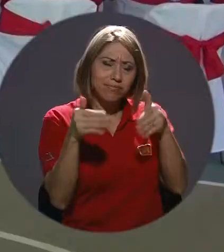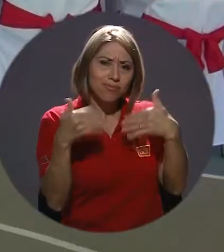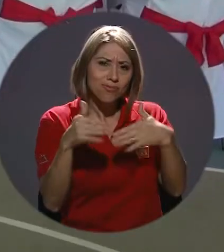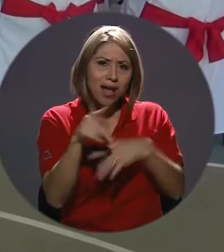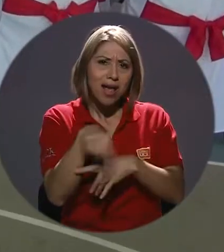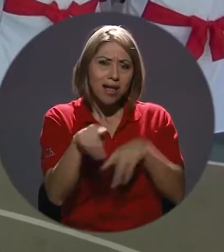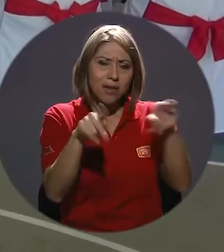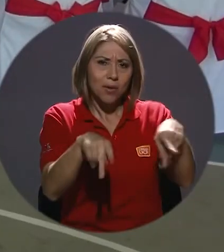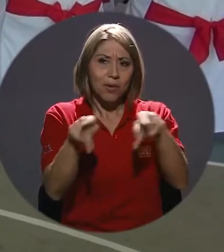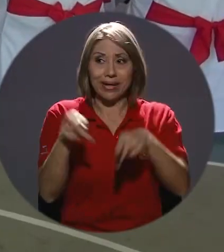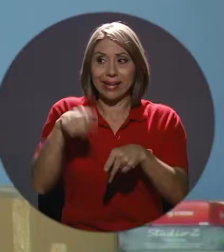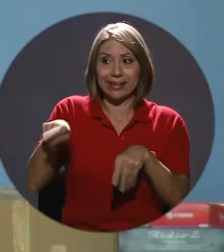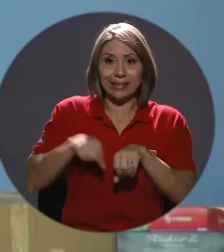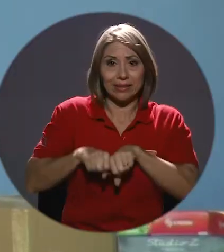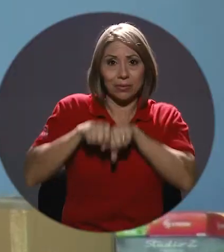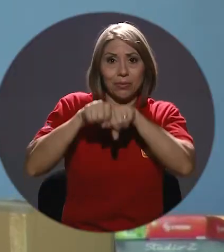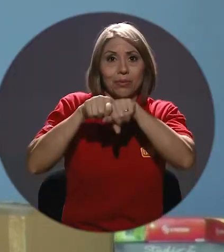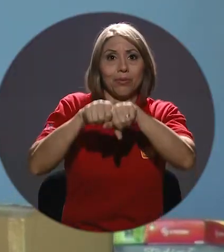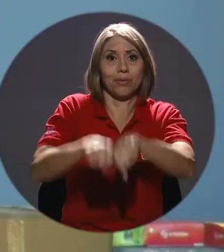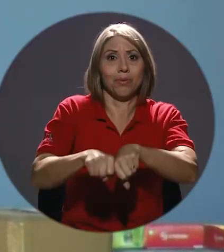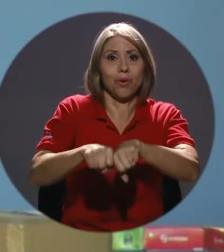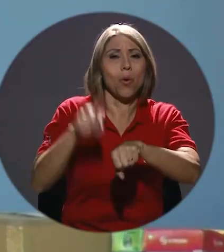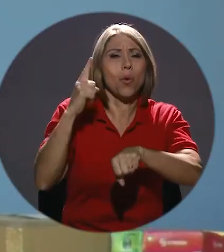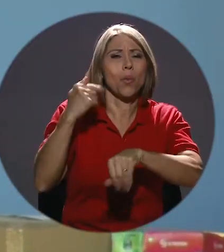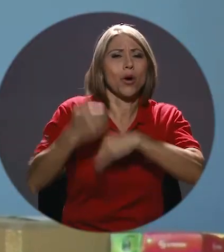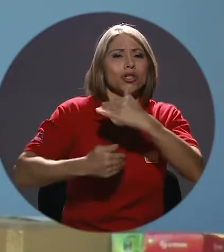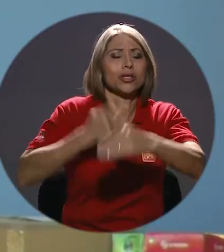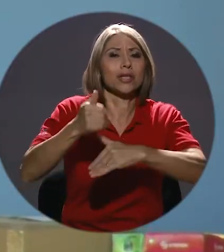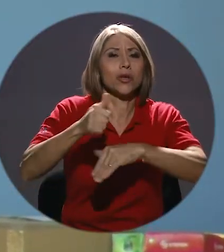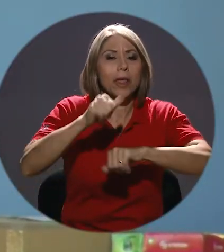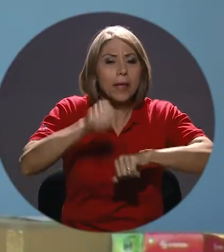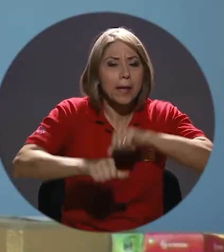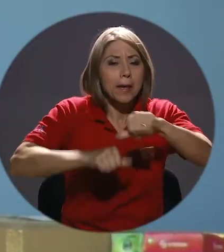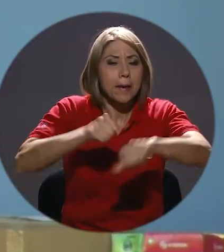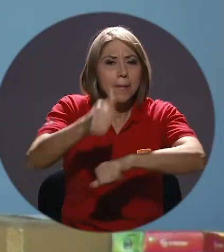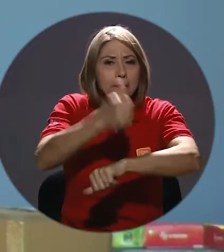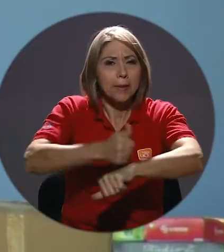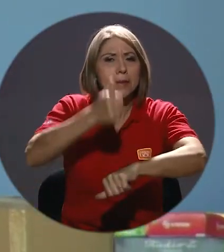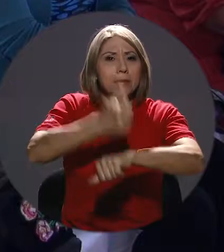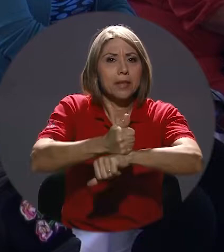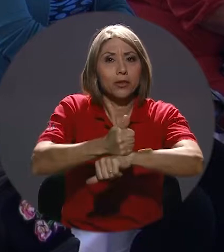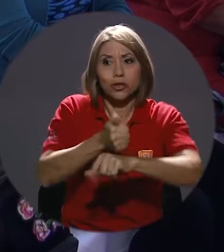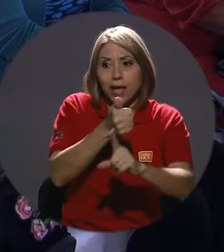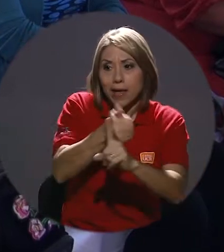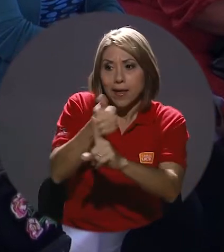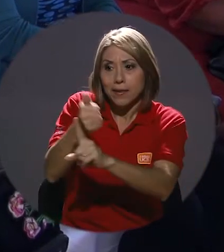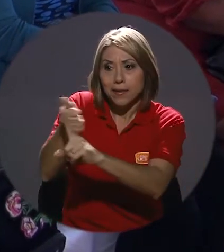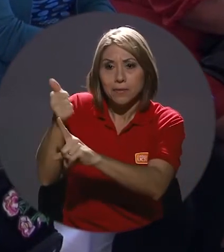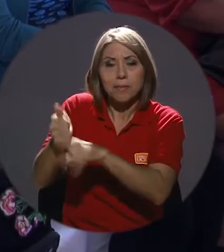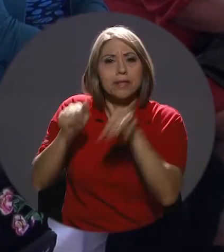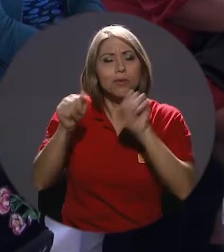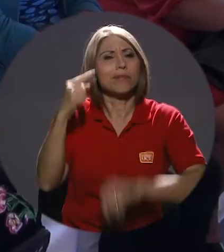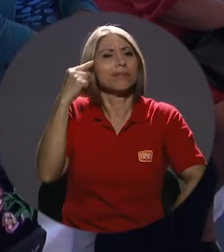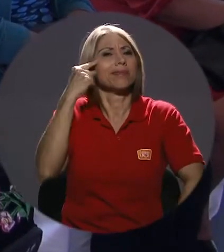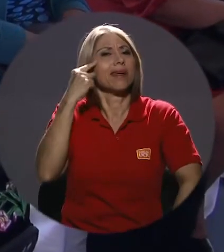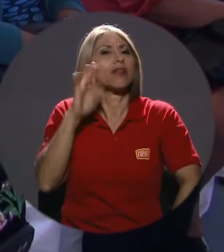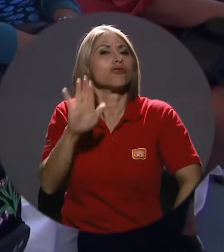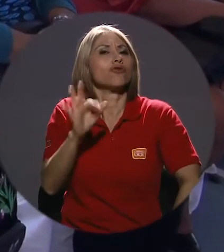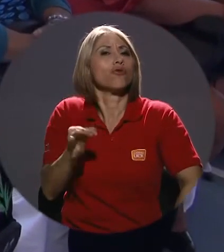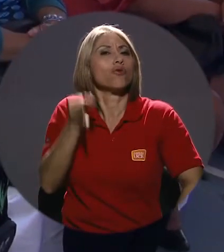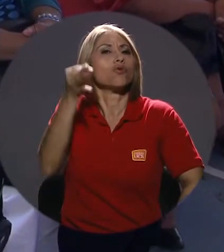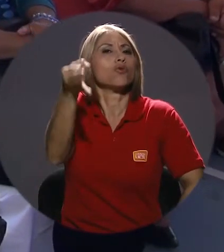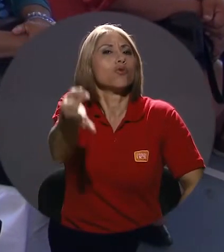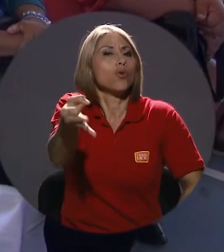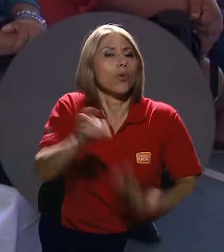población, graduándose de un proceso de emprendimientos, ¿verdad?, donde ellas pueden analizar cuál es su futuro a